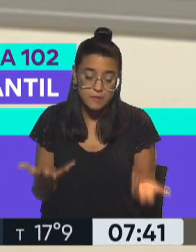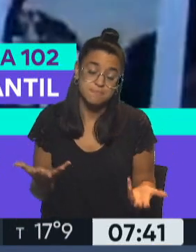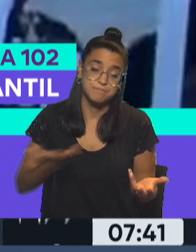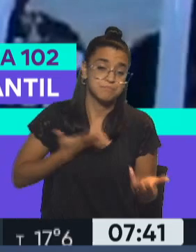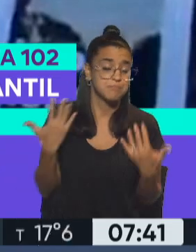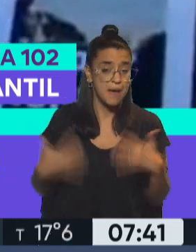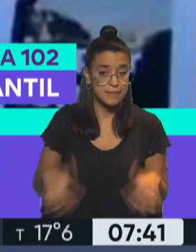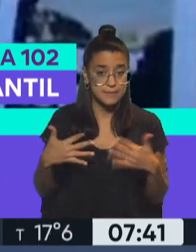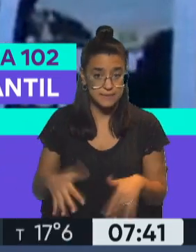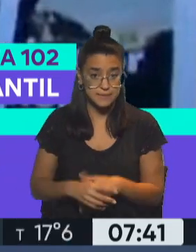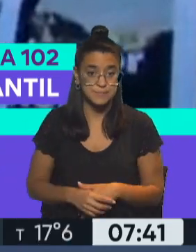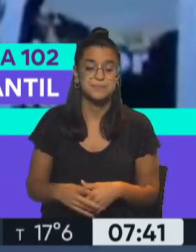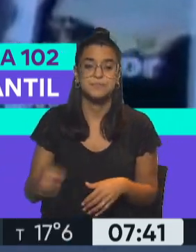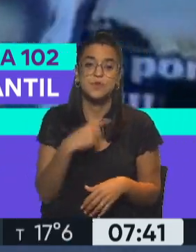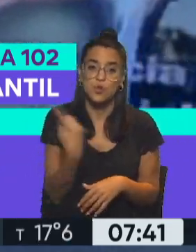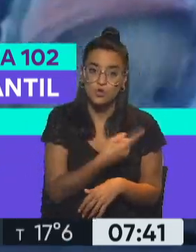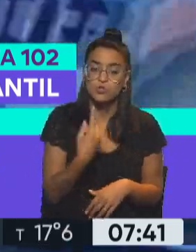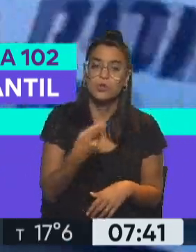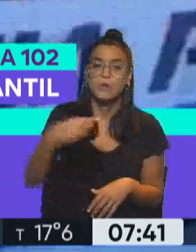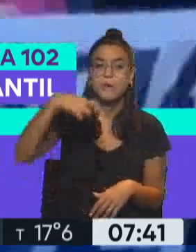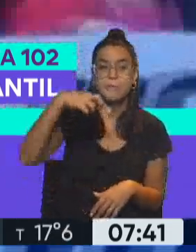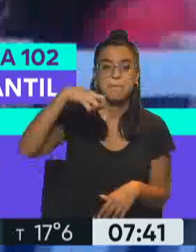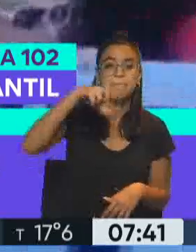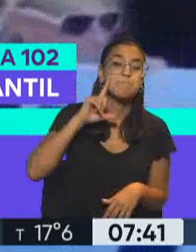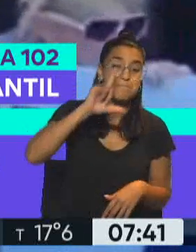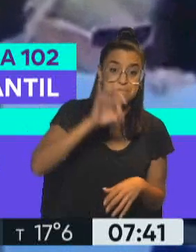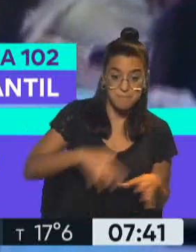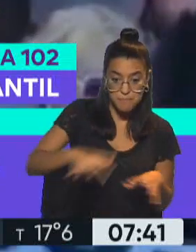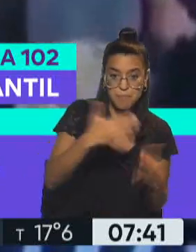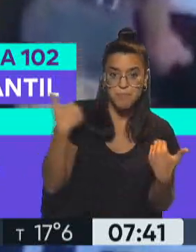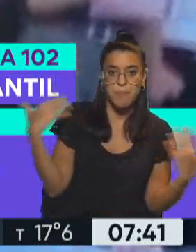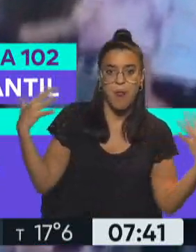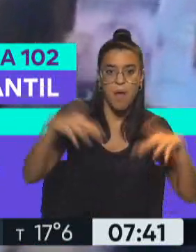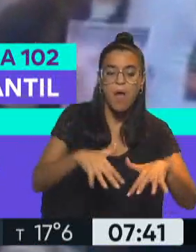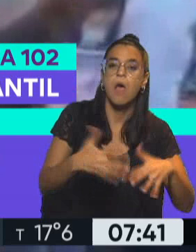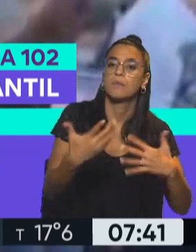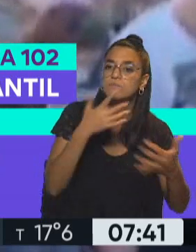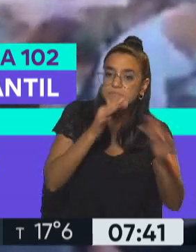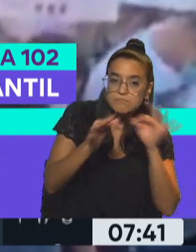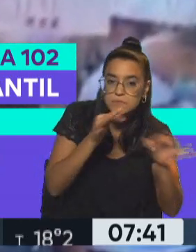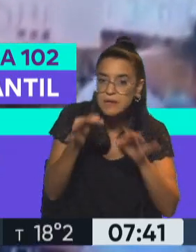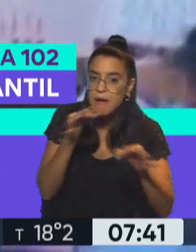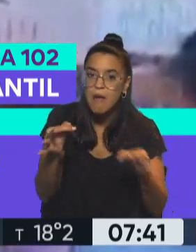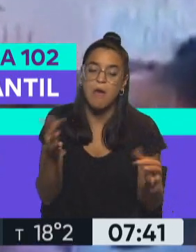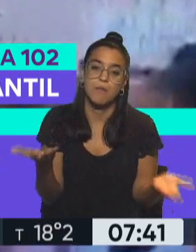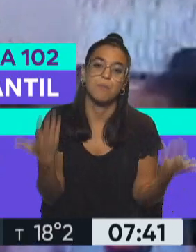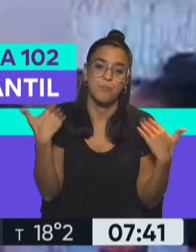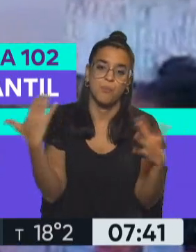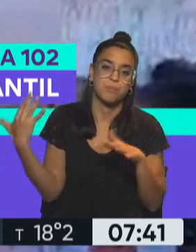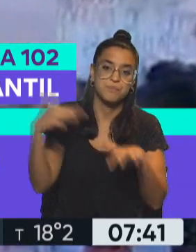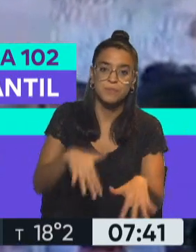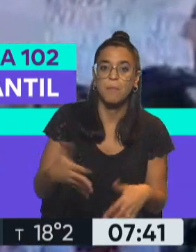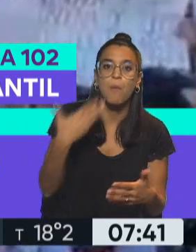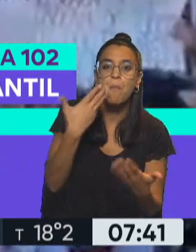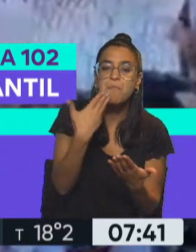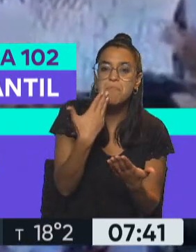impacta bastante. Nos constituimos en general pico para poder charlar con ellos la posibilidad de que concurran como